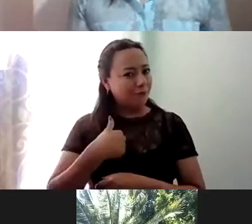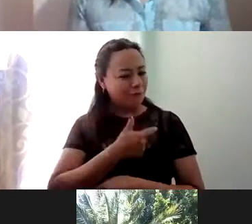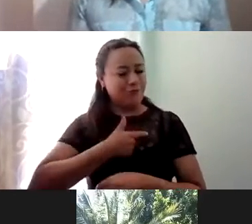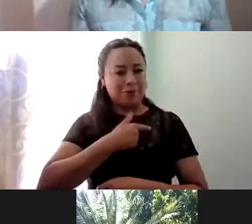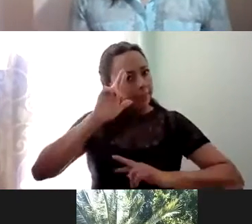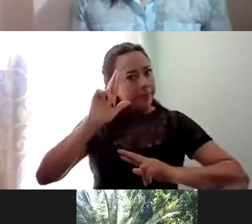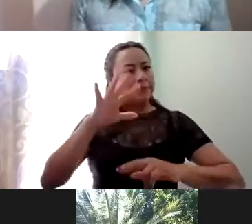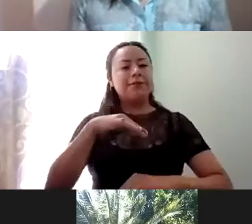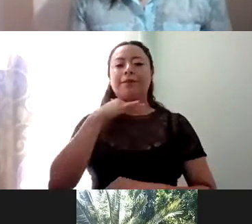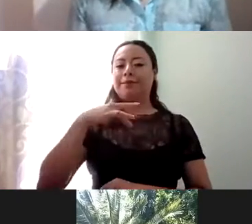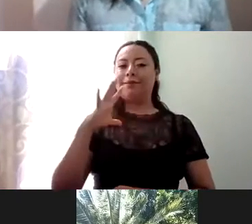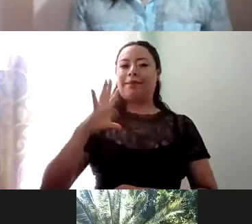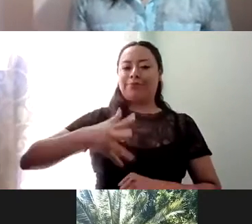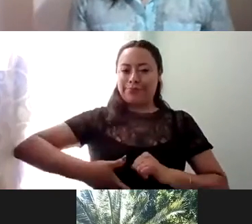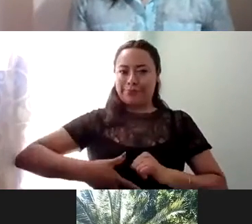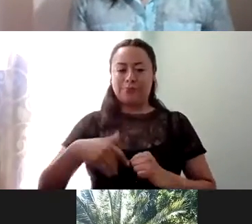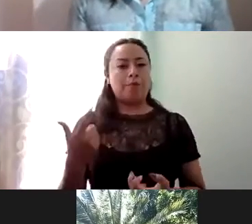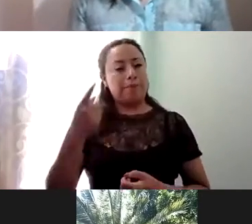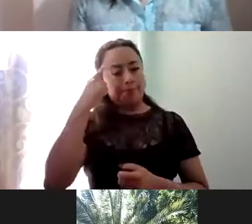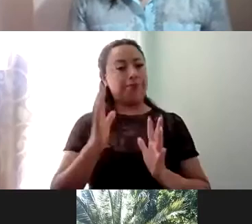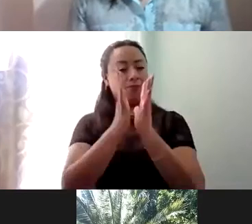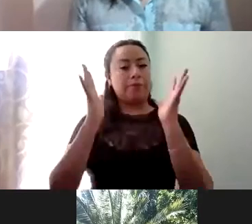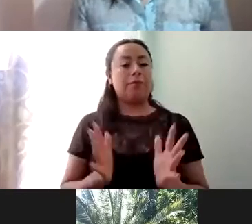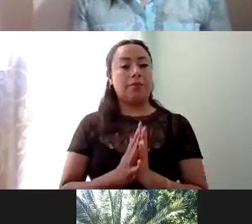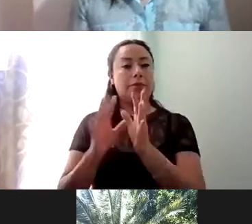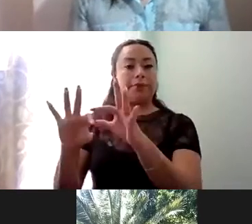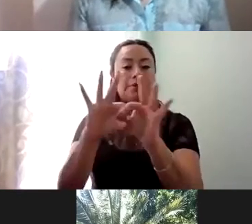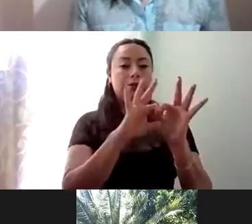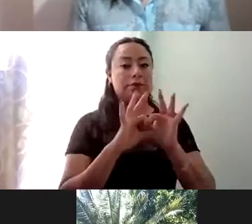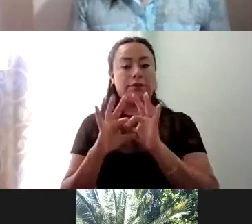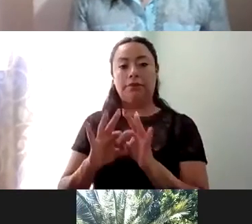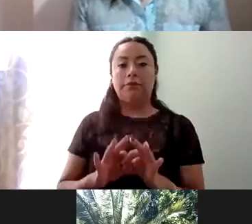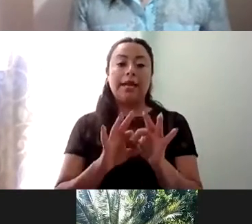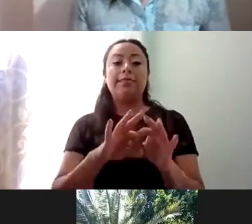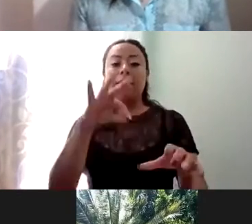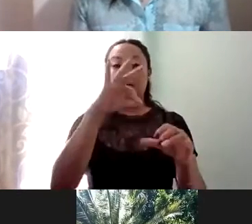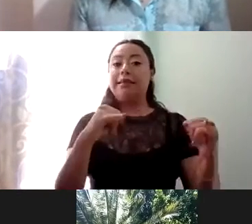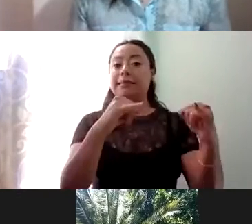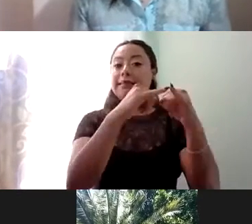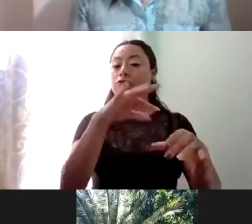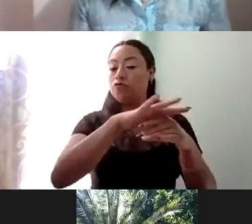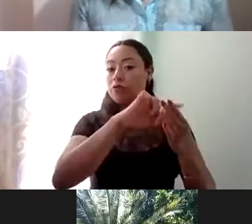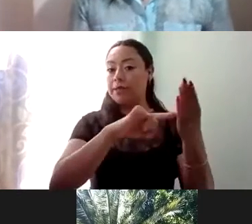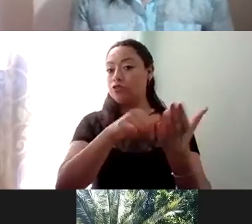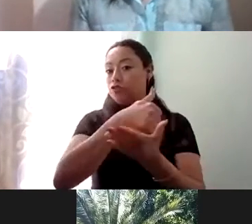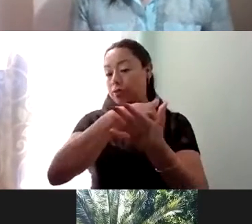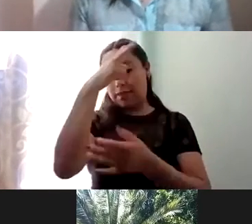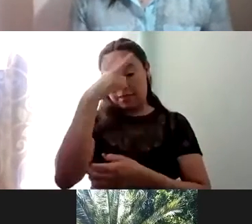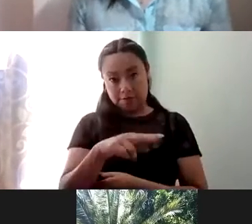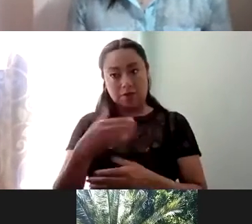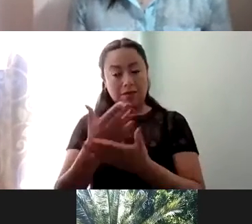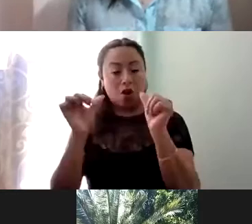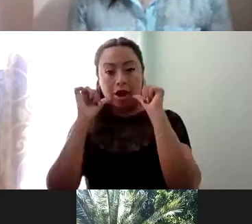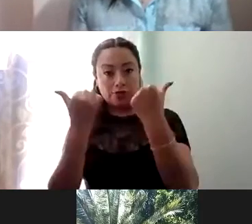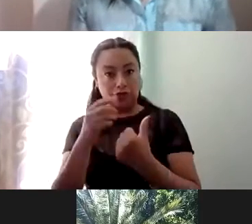como vinculante, como factor vinculante entre el Instituto Electoral de la Ciudad de México y las organizaciones civiles, pero ahora de la Ciudad de